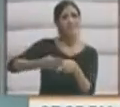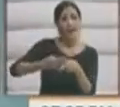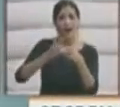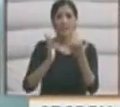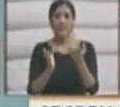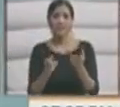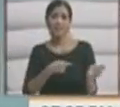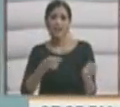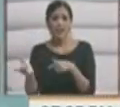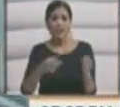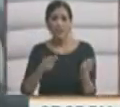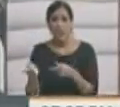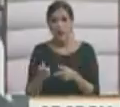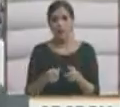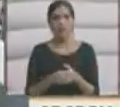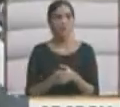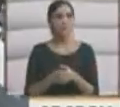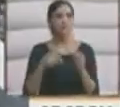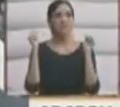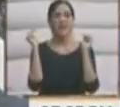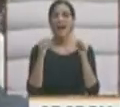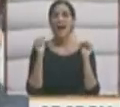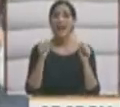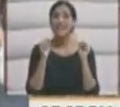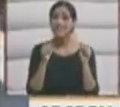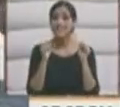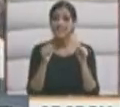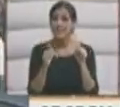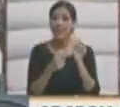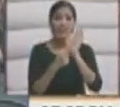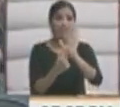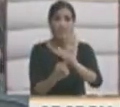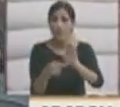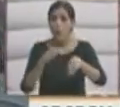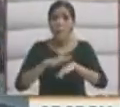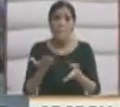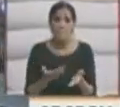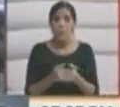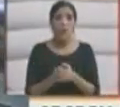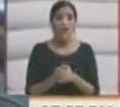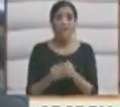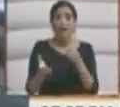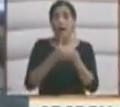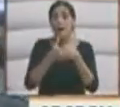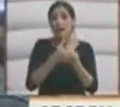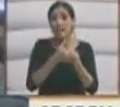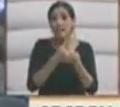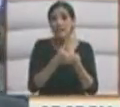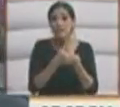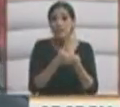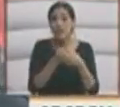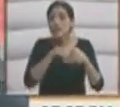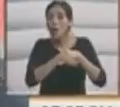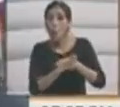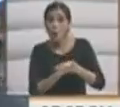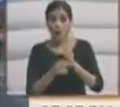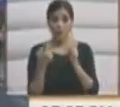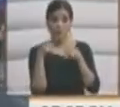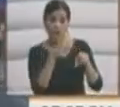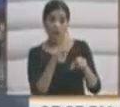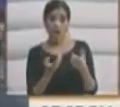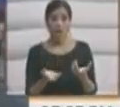ahí no hay presunción, ahí ya está el hecho de mostrar el delito. ¿Por qué? Porque lo que hay es un acaparamiento, el hecho de señalar que esa